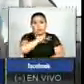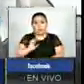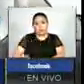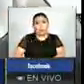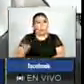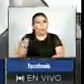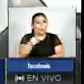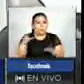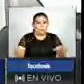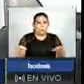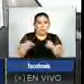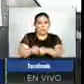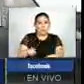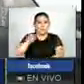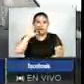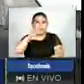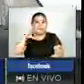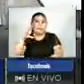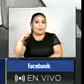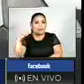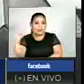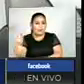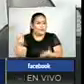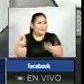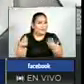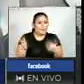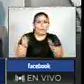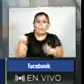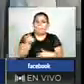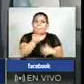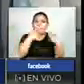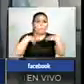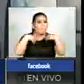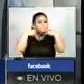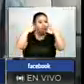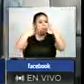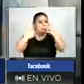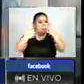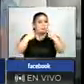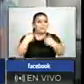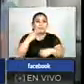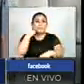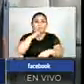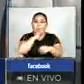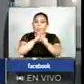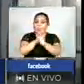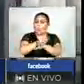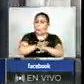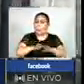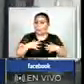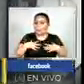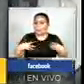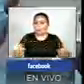caso, suman más de 500 quienes le ganaron la batalla a esta enfermedad, la COVID-19.